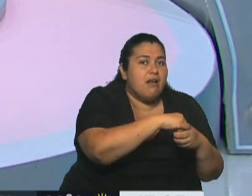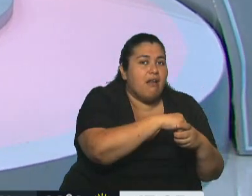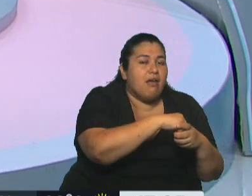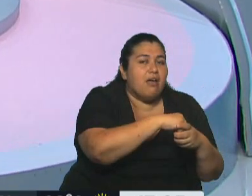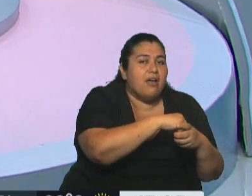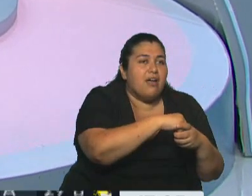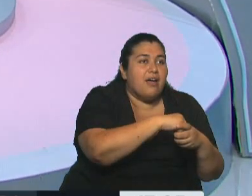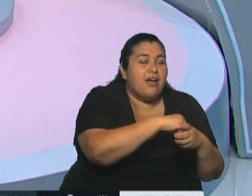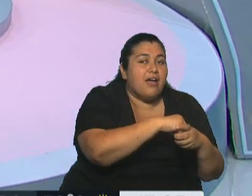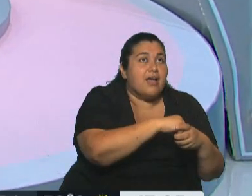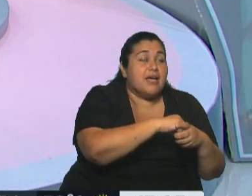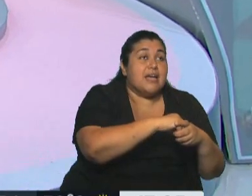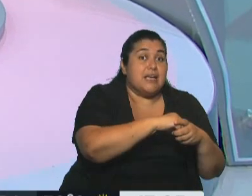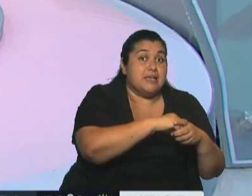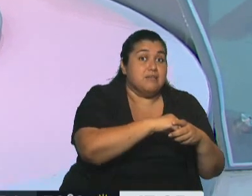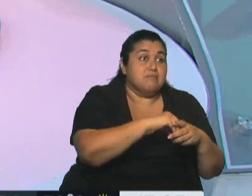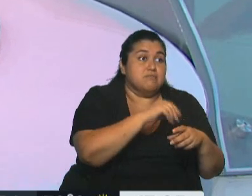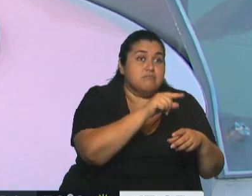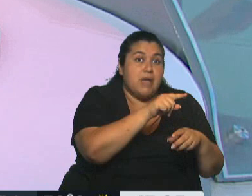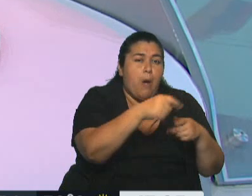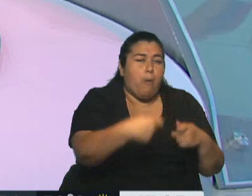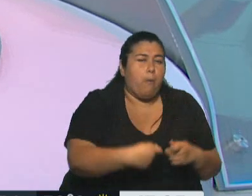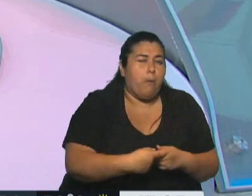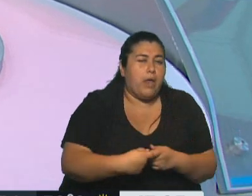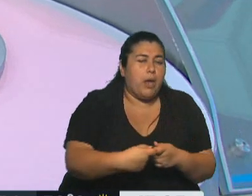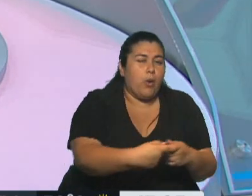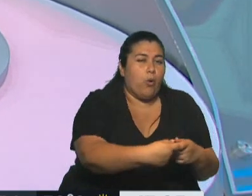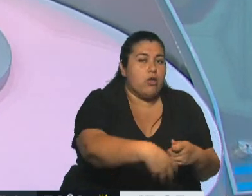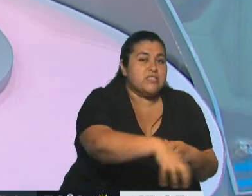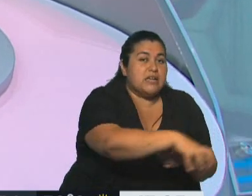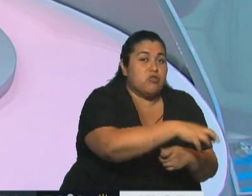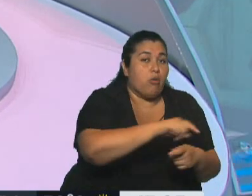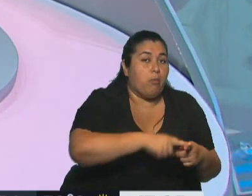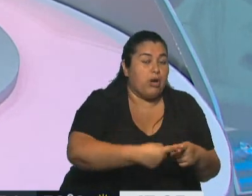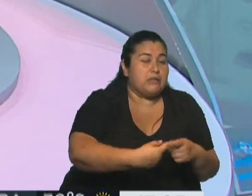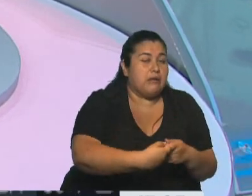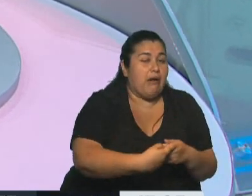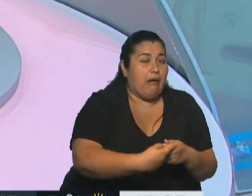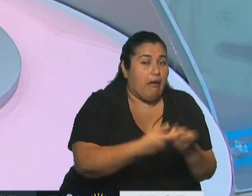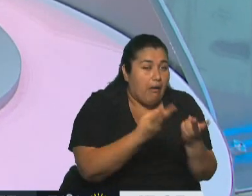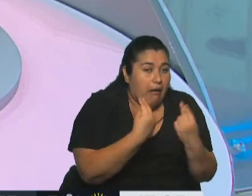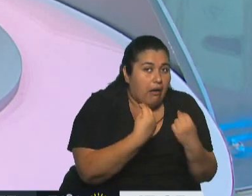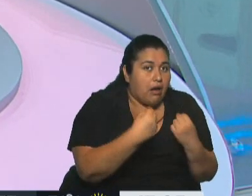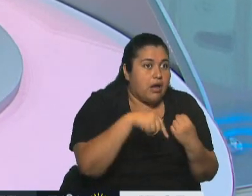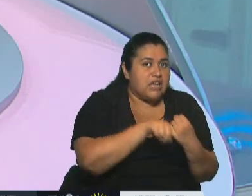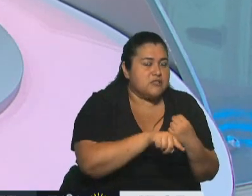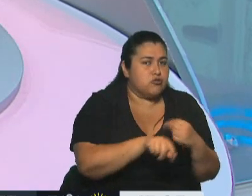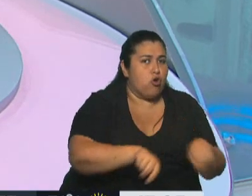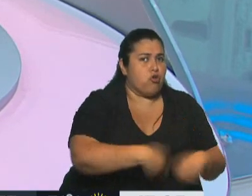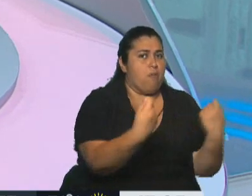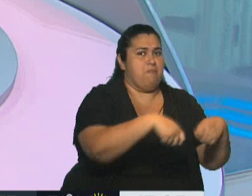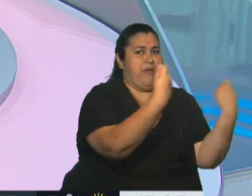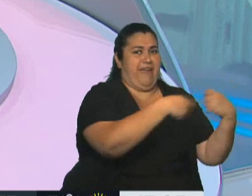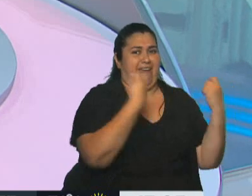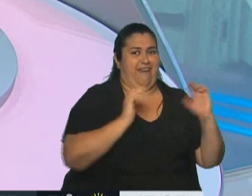entre comillas, ese vínculo con algunos sectores de la política y de la justicia. Entonces, me parece que Noboa en un